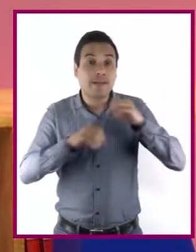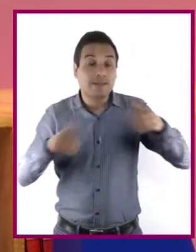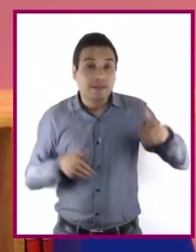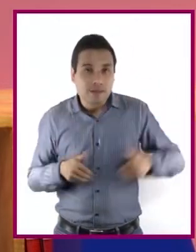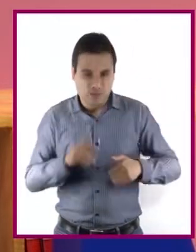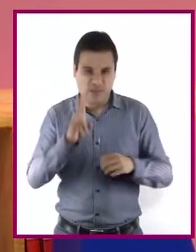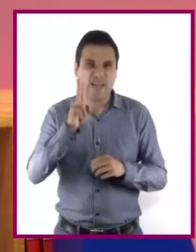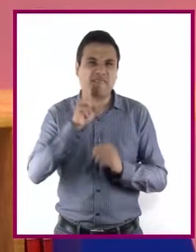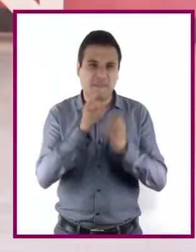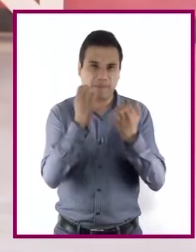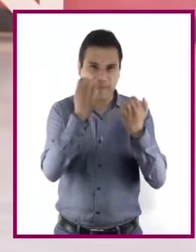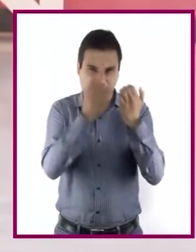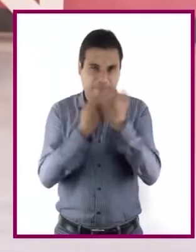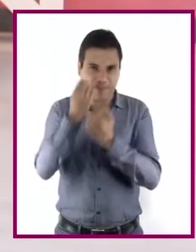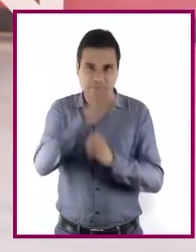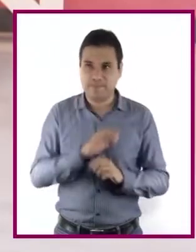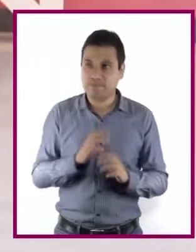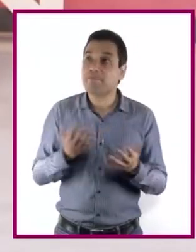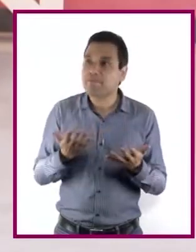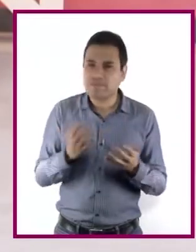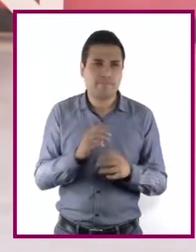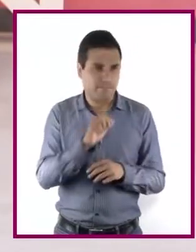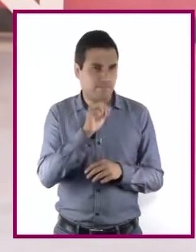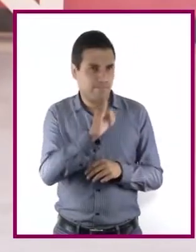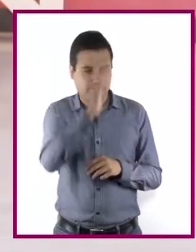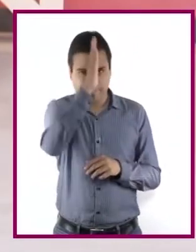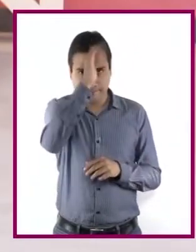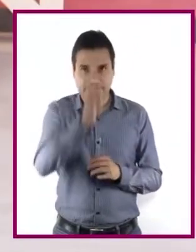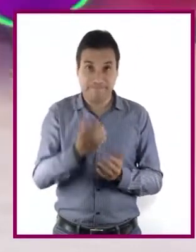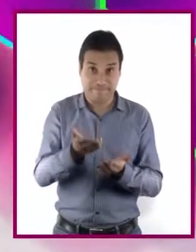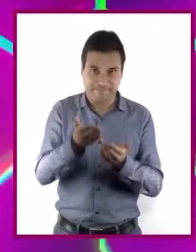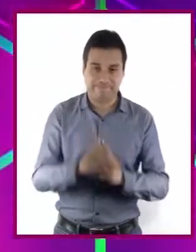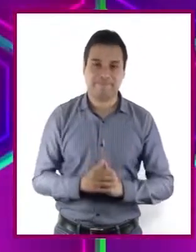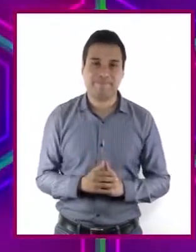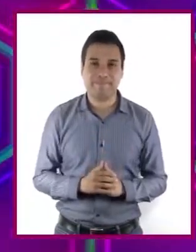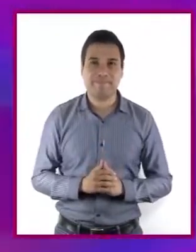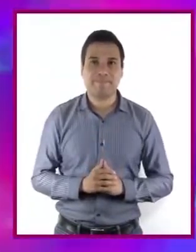ayuda de nuestra matriz? Me parece muy bien, maestro. Adelante.